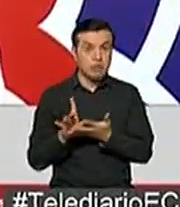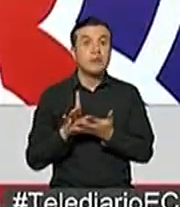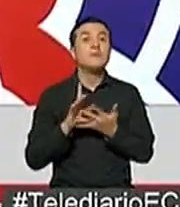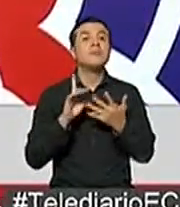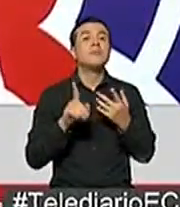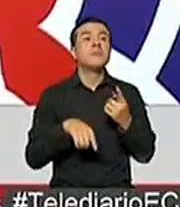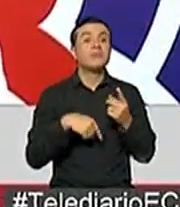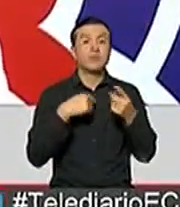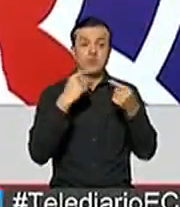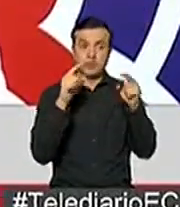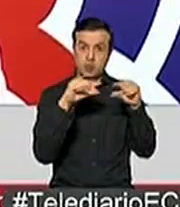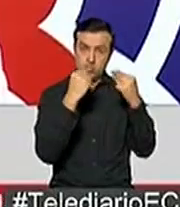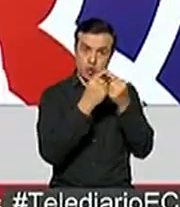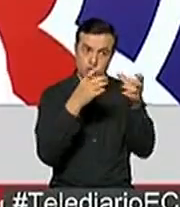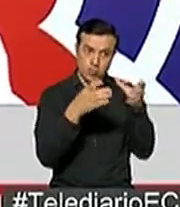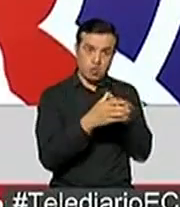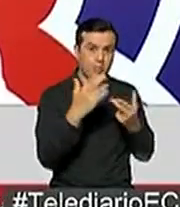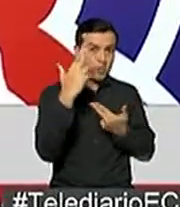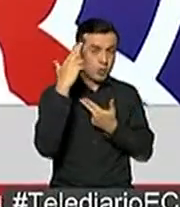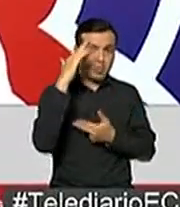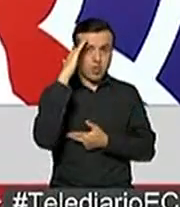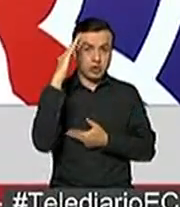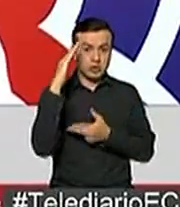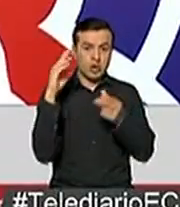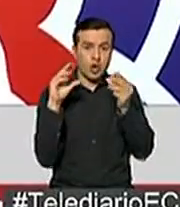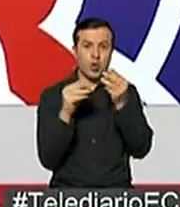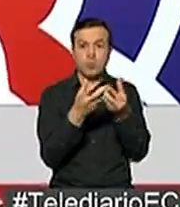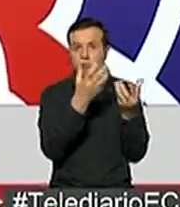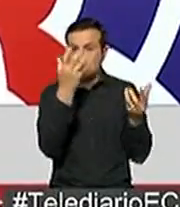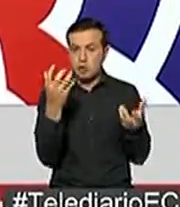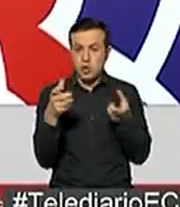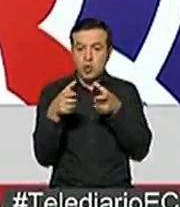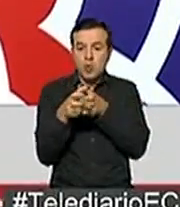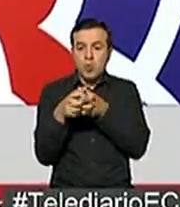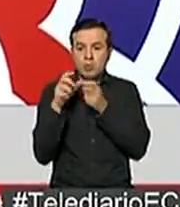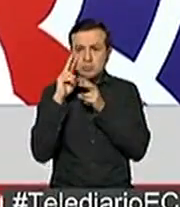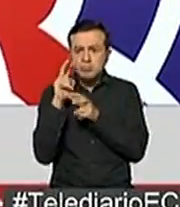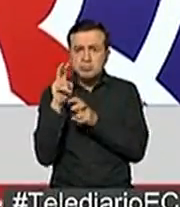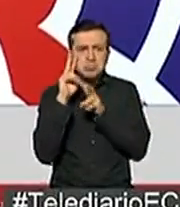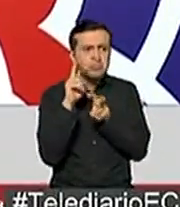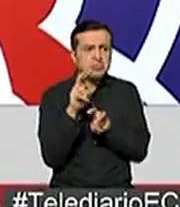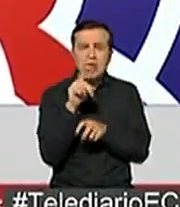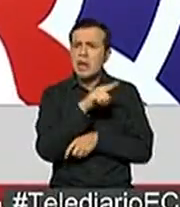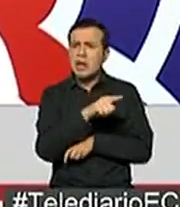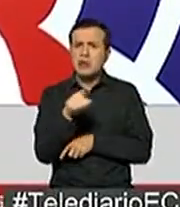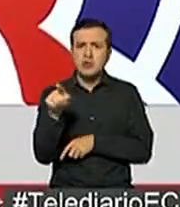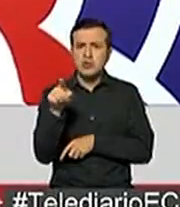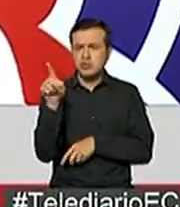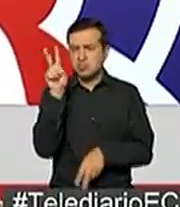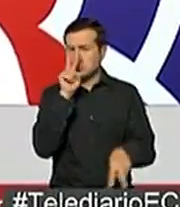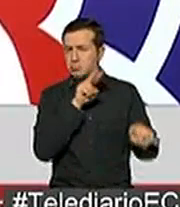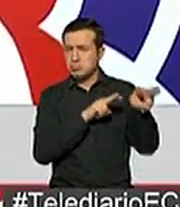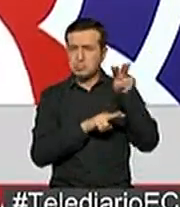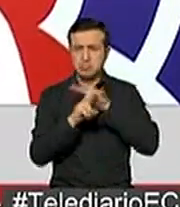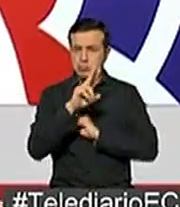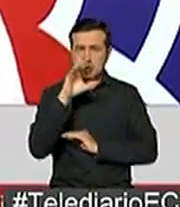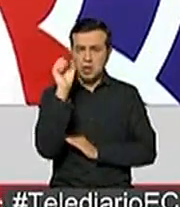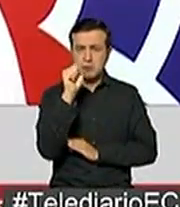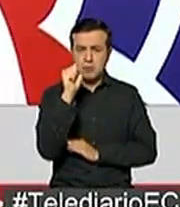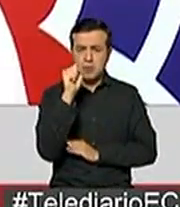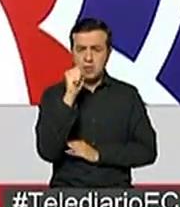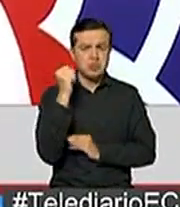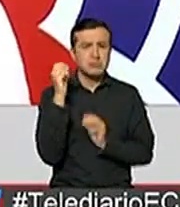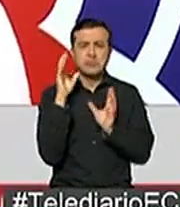hay un subsistema de la policía nacional un subsistema de fuerzas armadas y ninguno de estos sistemas en realidad